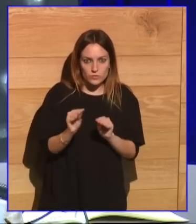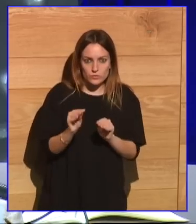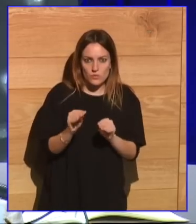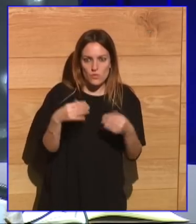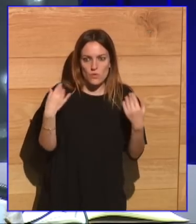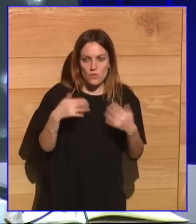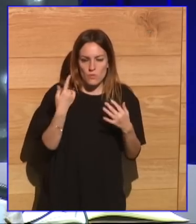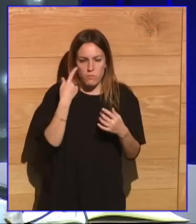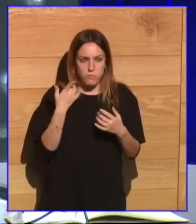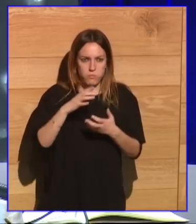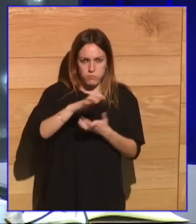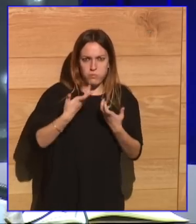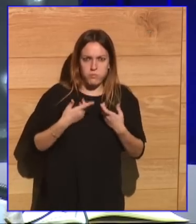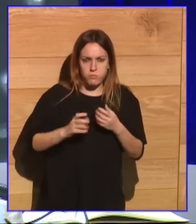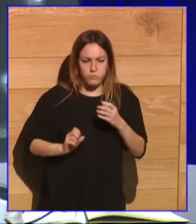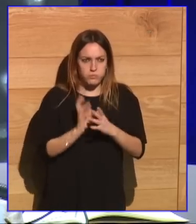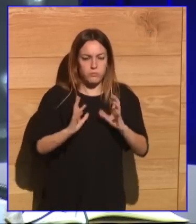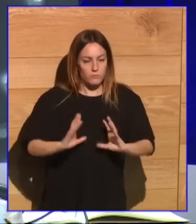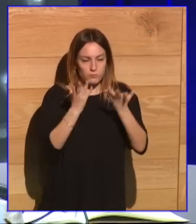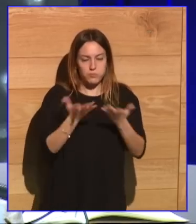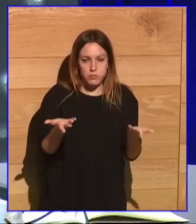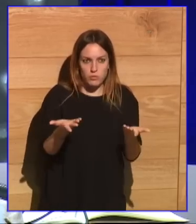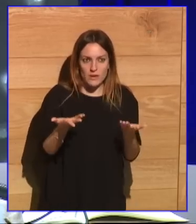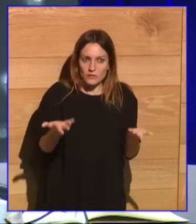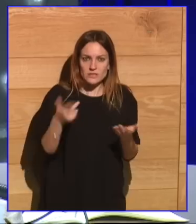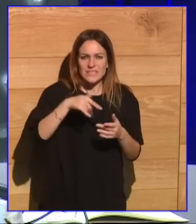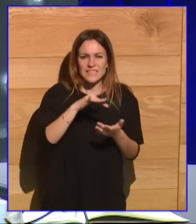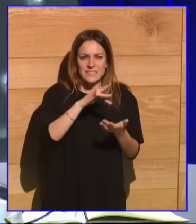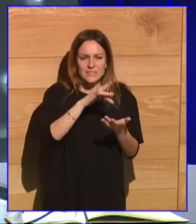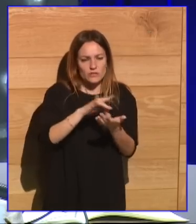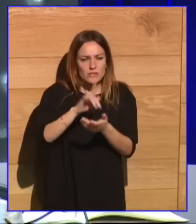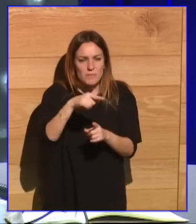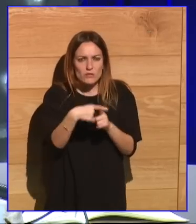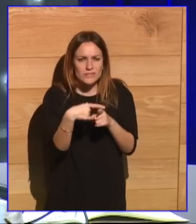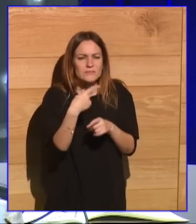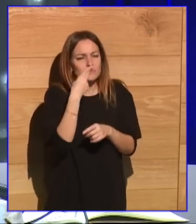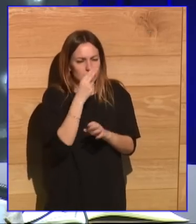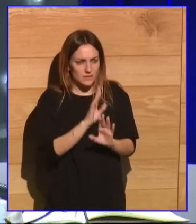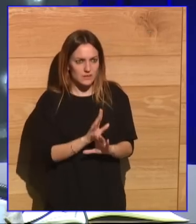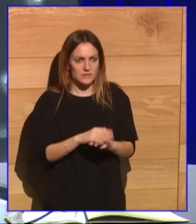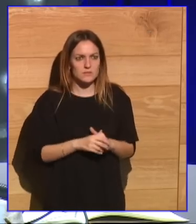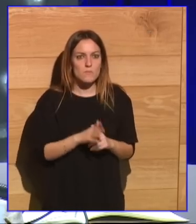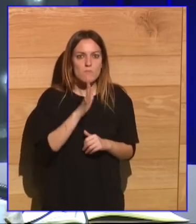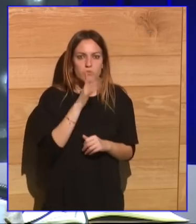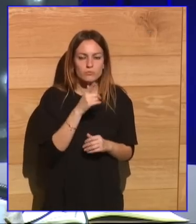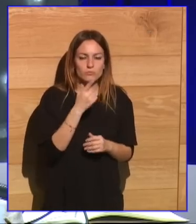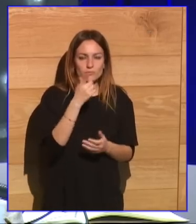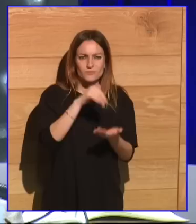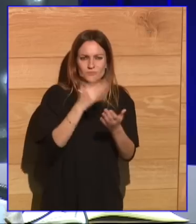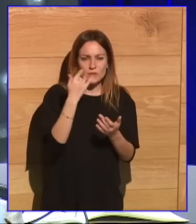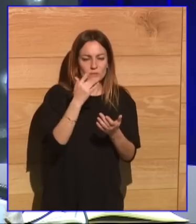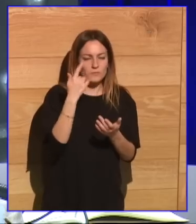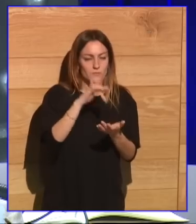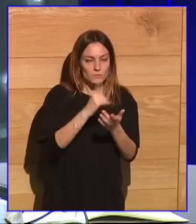se revela completamente y que además toca zonas que también son interesantes, porque llega un momento en que solo